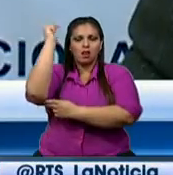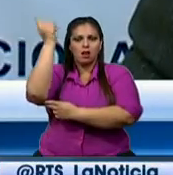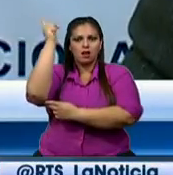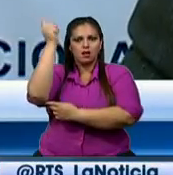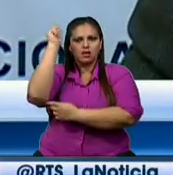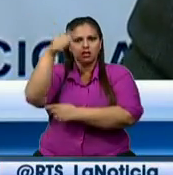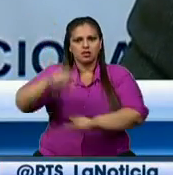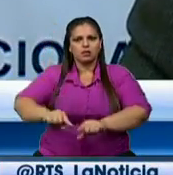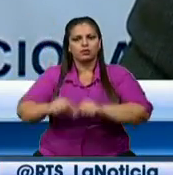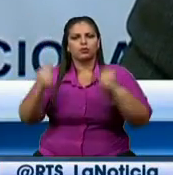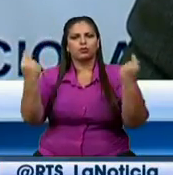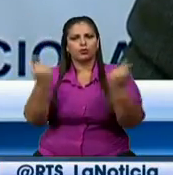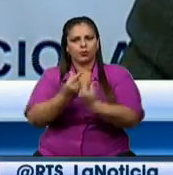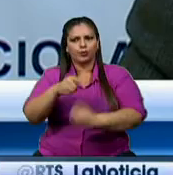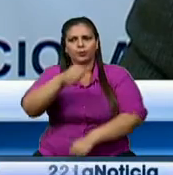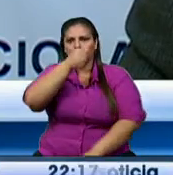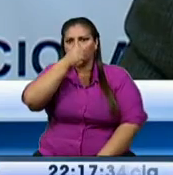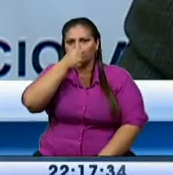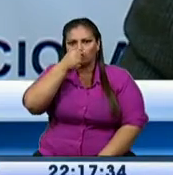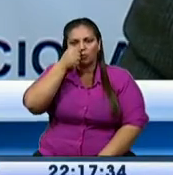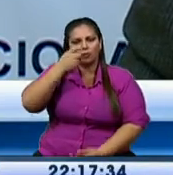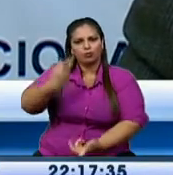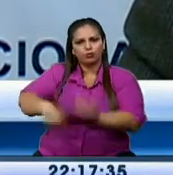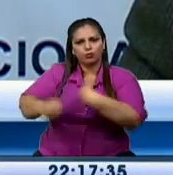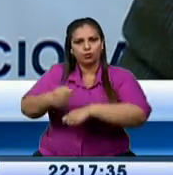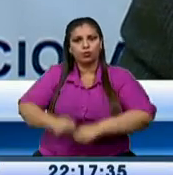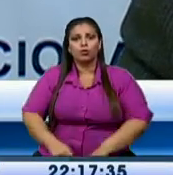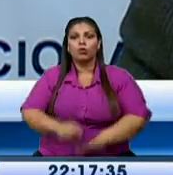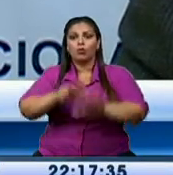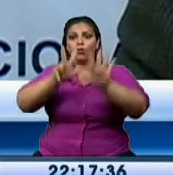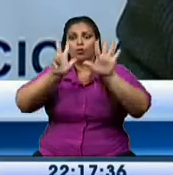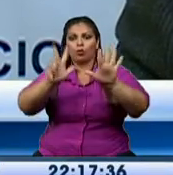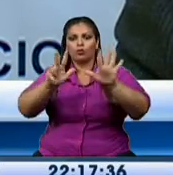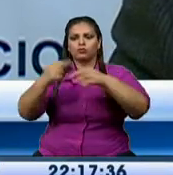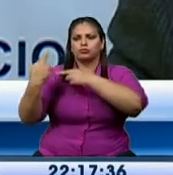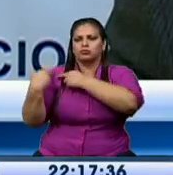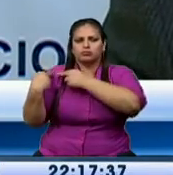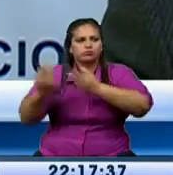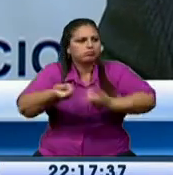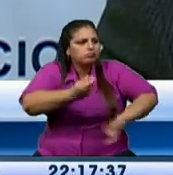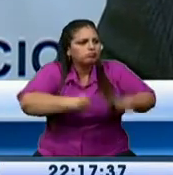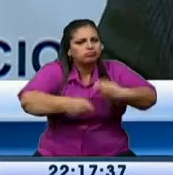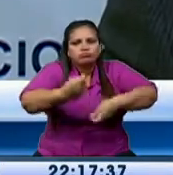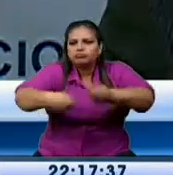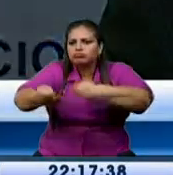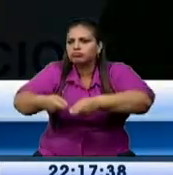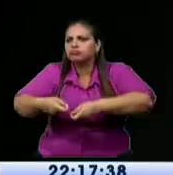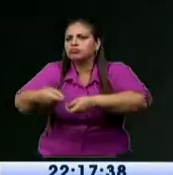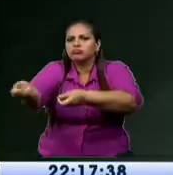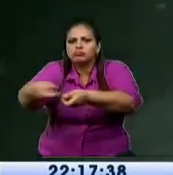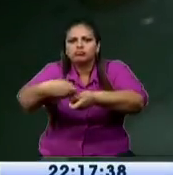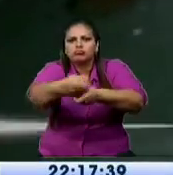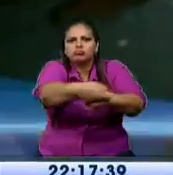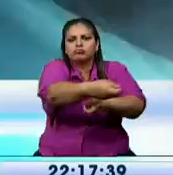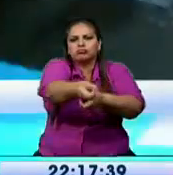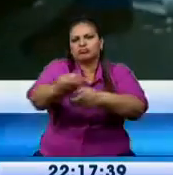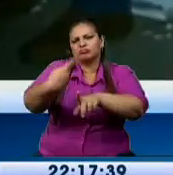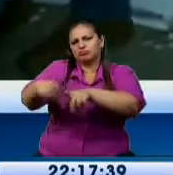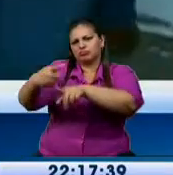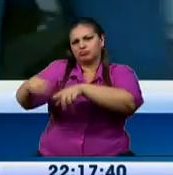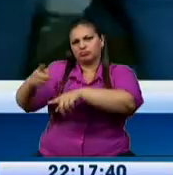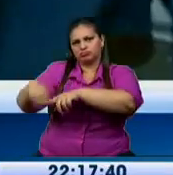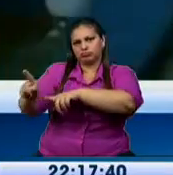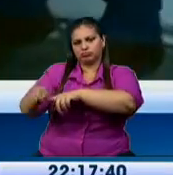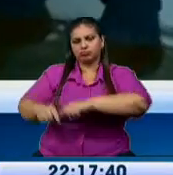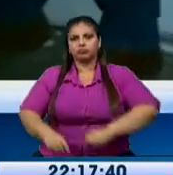estructura criminal, 8 son distribuidores y el resto son básicamente los microexpendedores. Por lo pronto, la redada